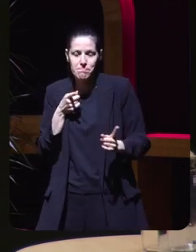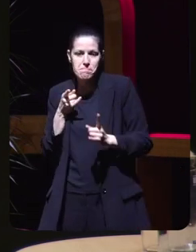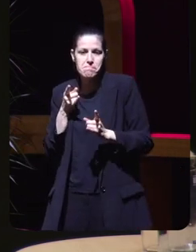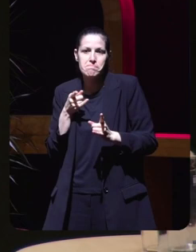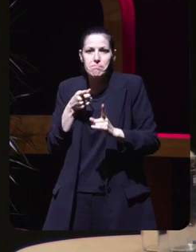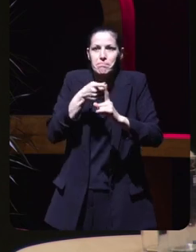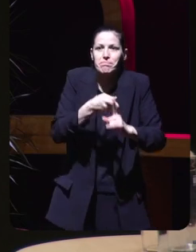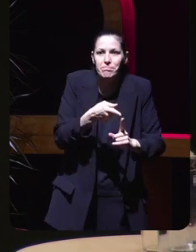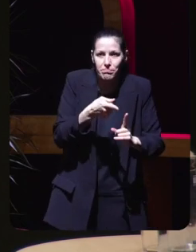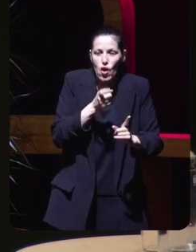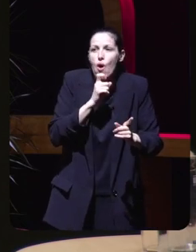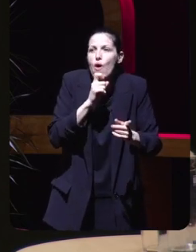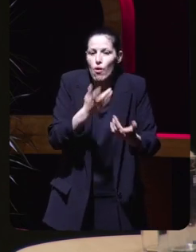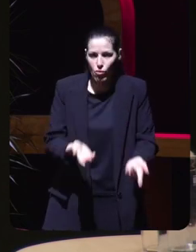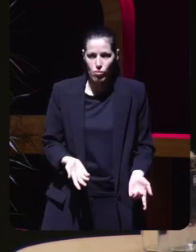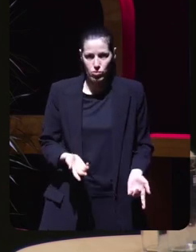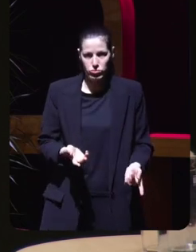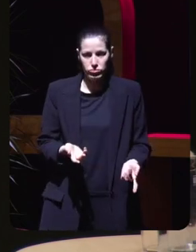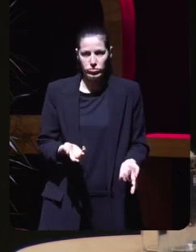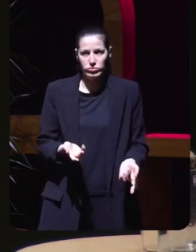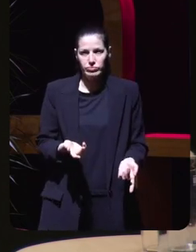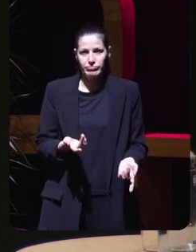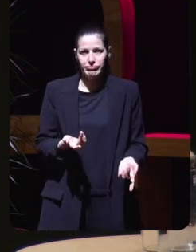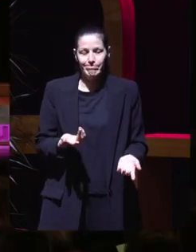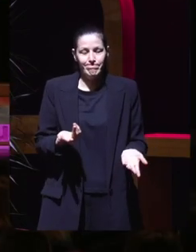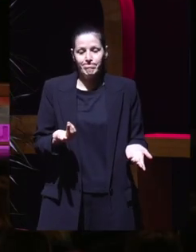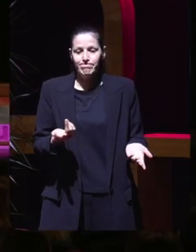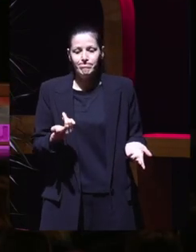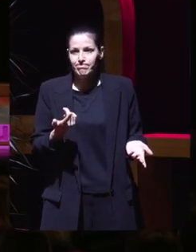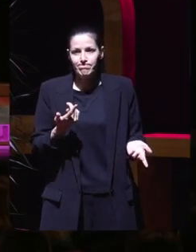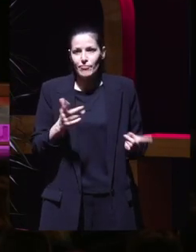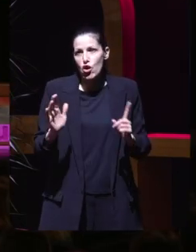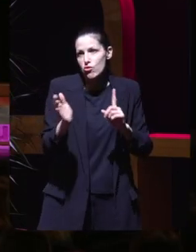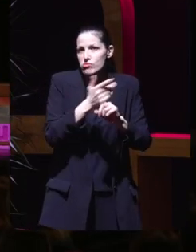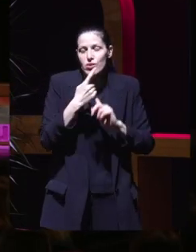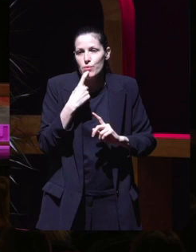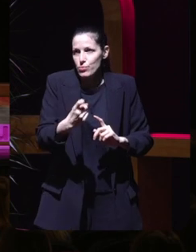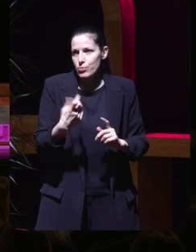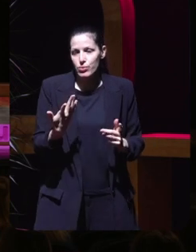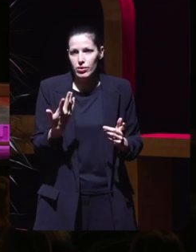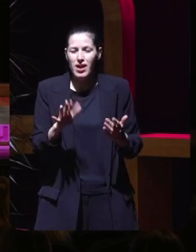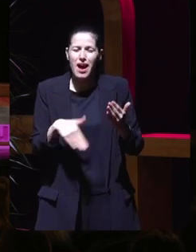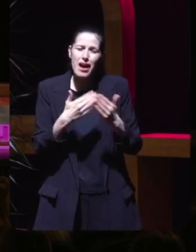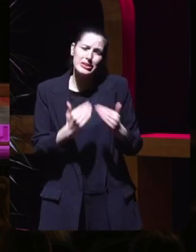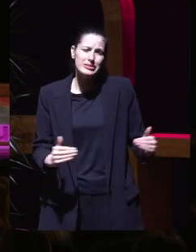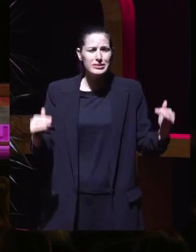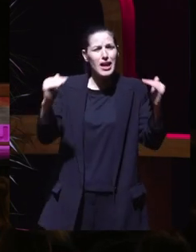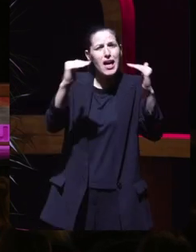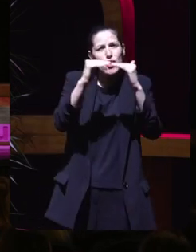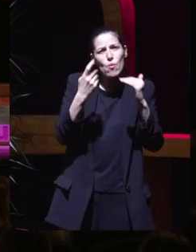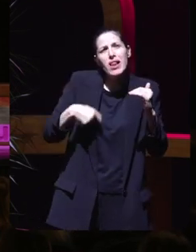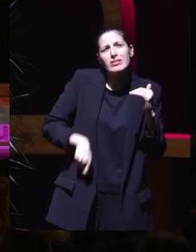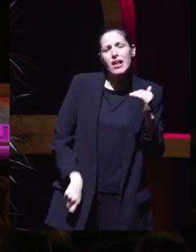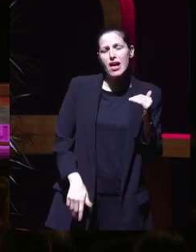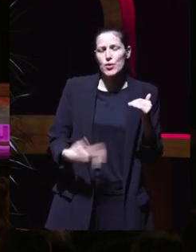menos asnosas netas consorte acabarían acabando No en esta esta paridad de esta paridad de